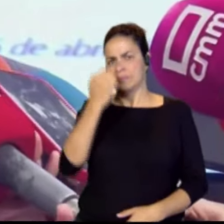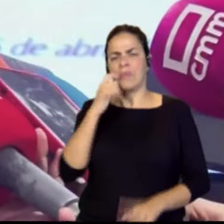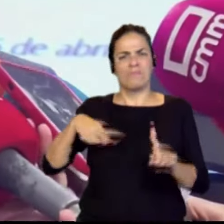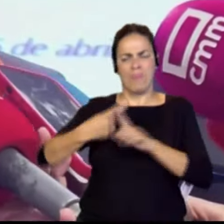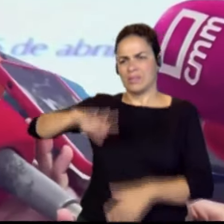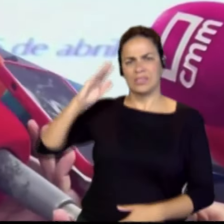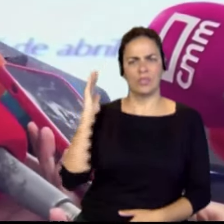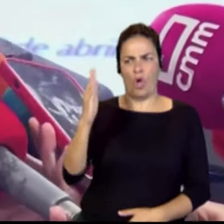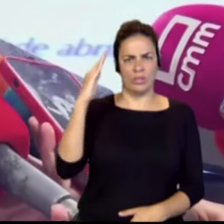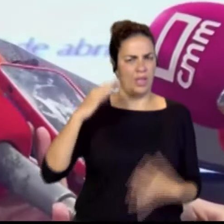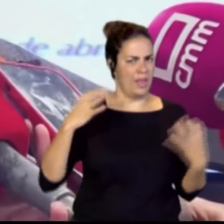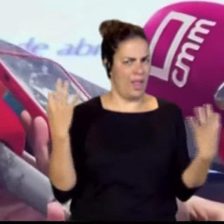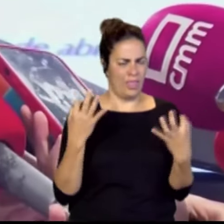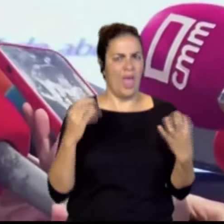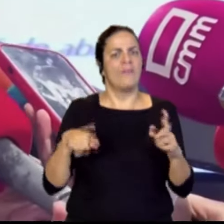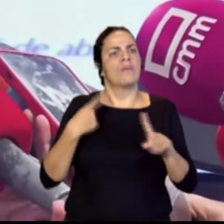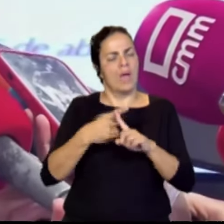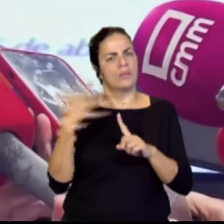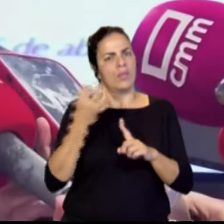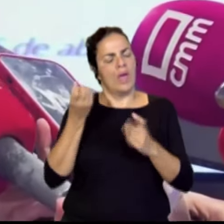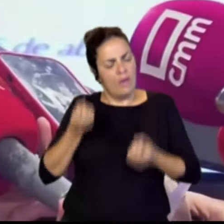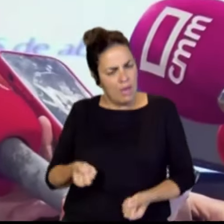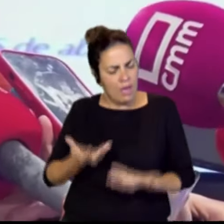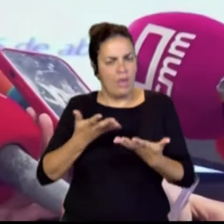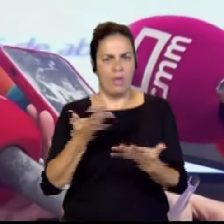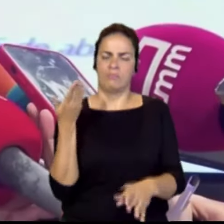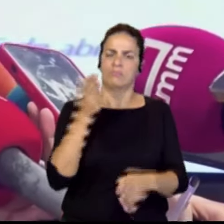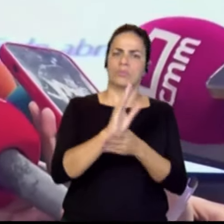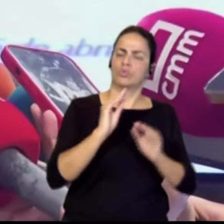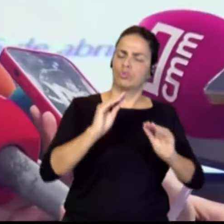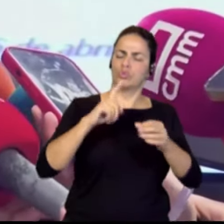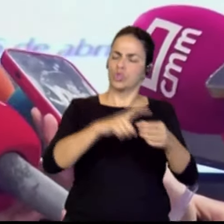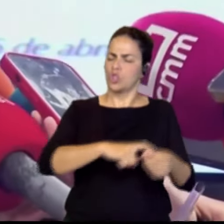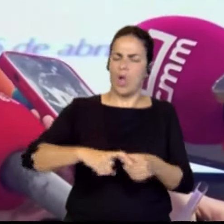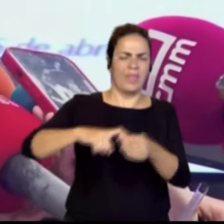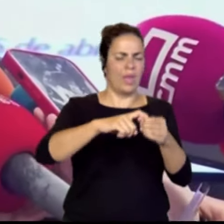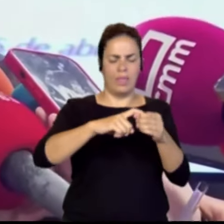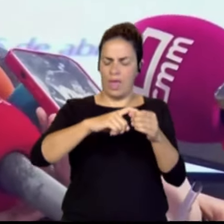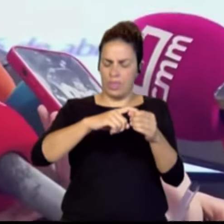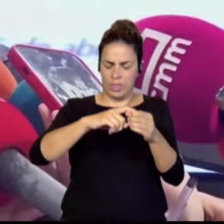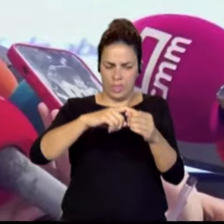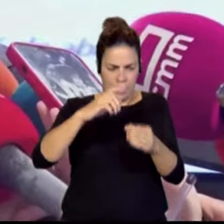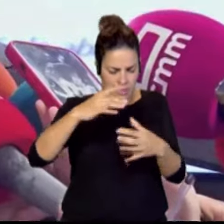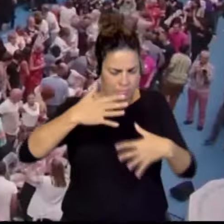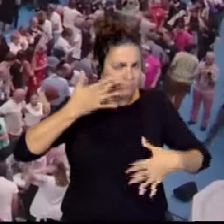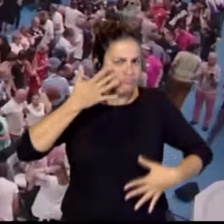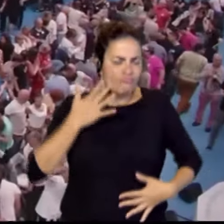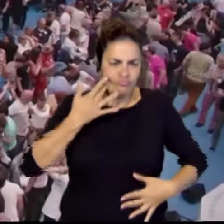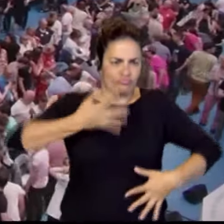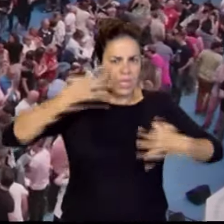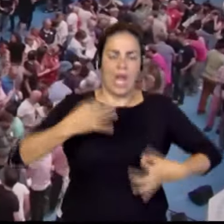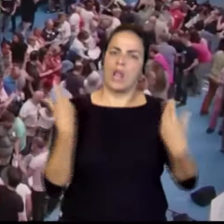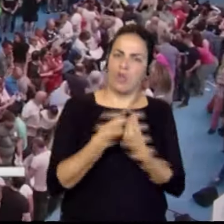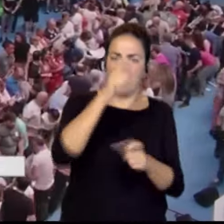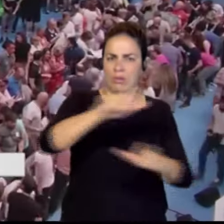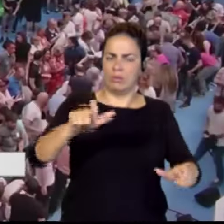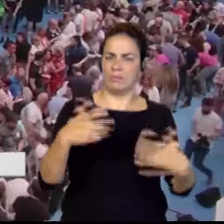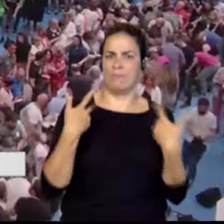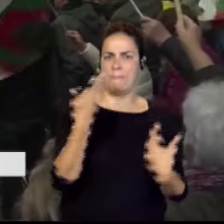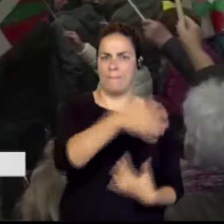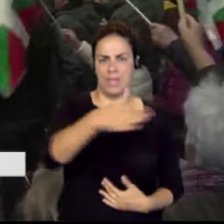eta y manifieste su solidaridad más íntima más profunda y más real con las víctimas en este contexto de